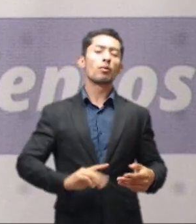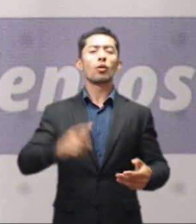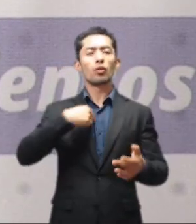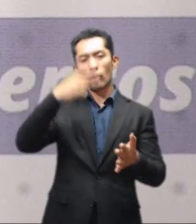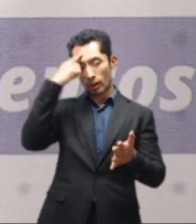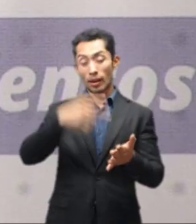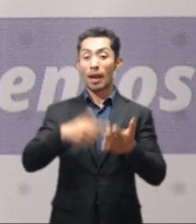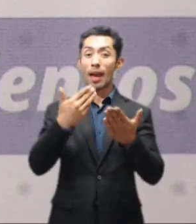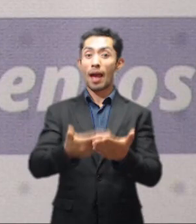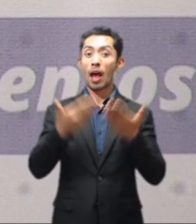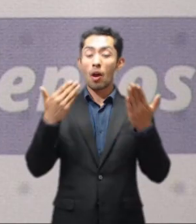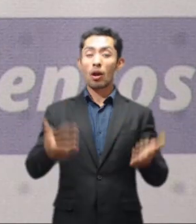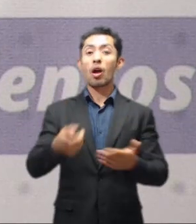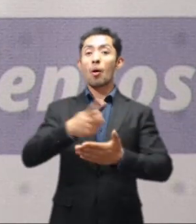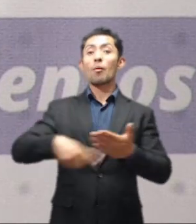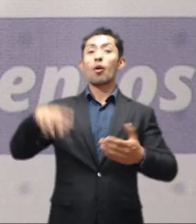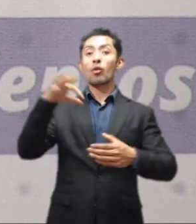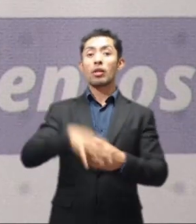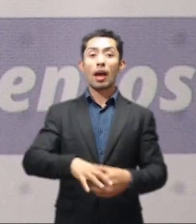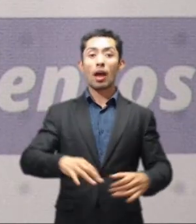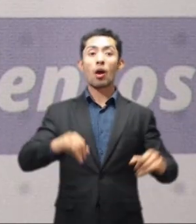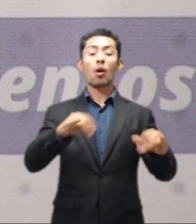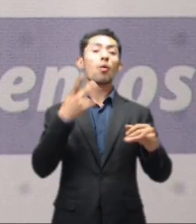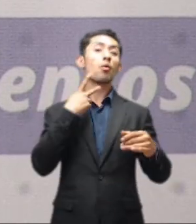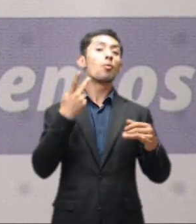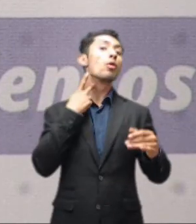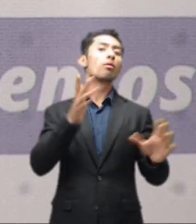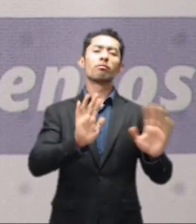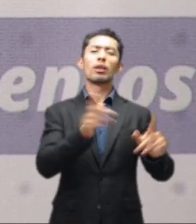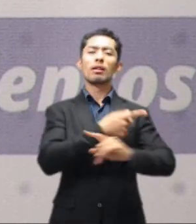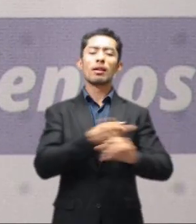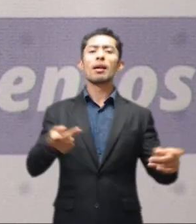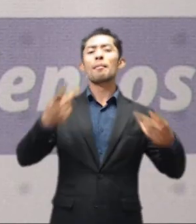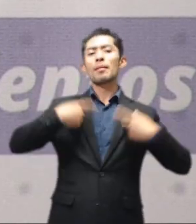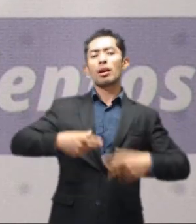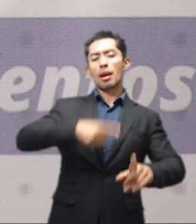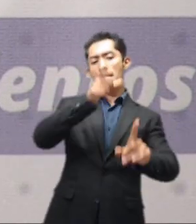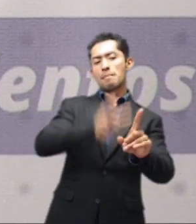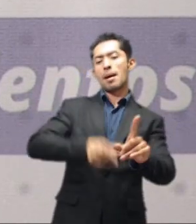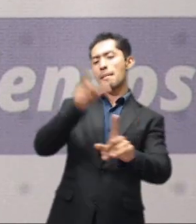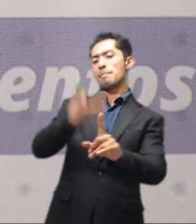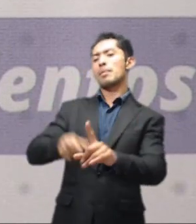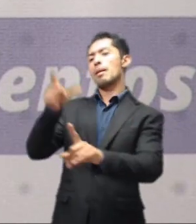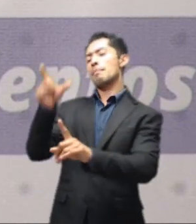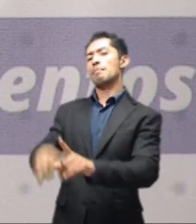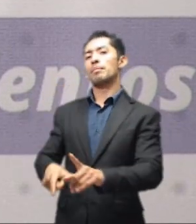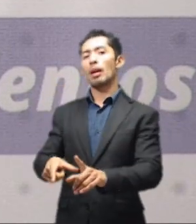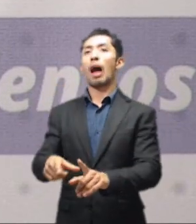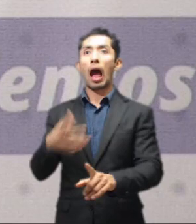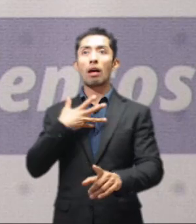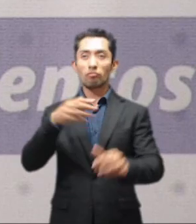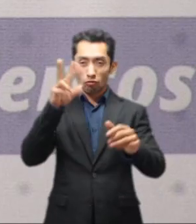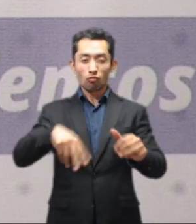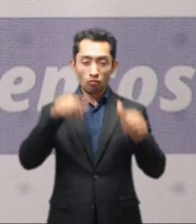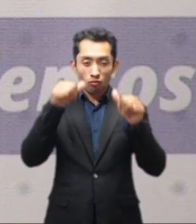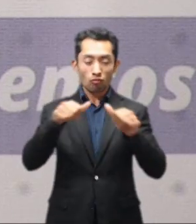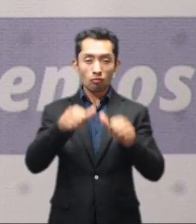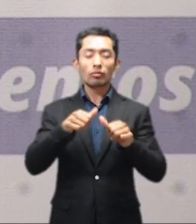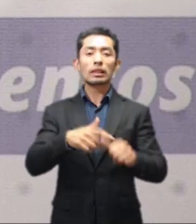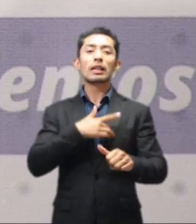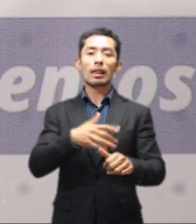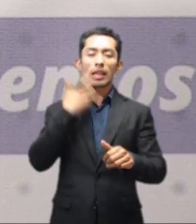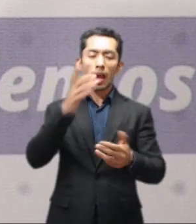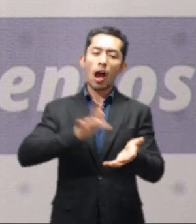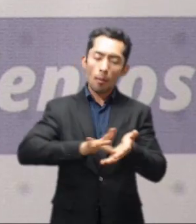que en esta ocasión no votaremos por instituciones votaremos por la persona que realmente tiene el don de servicio el don de